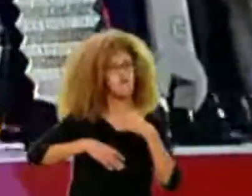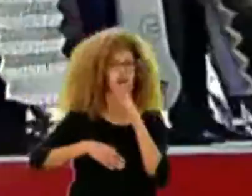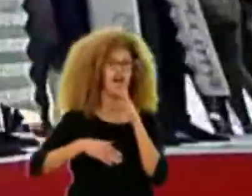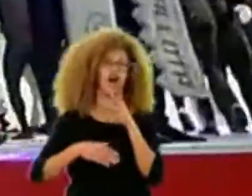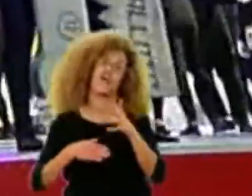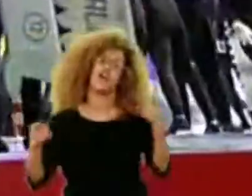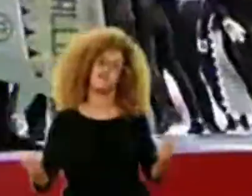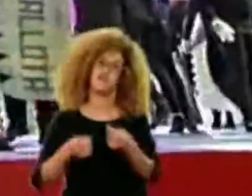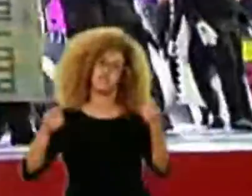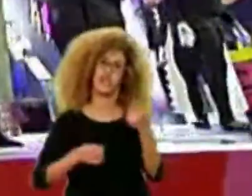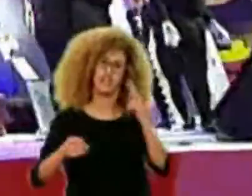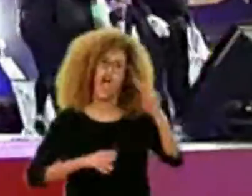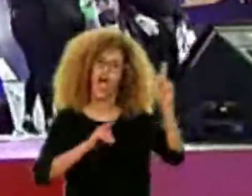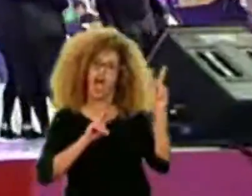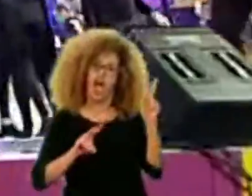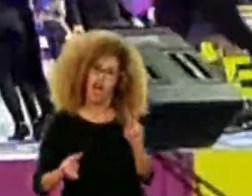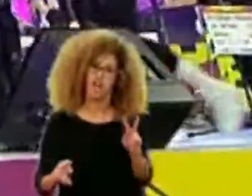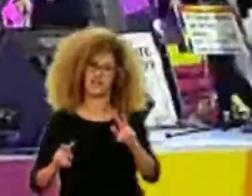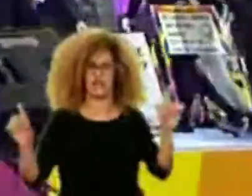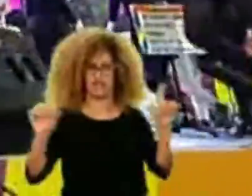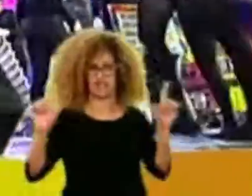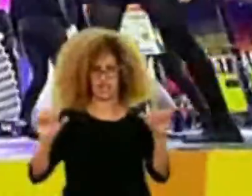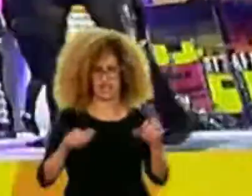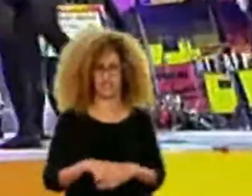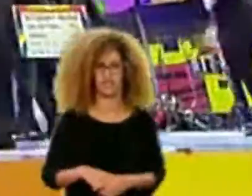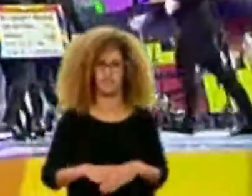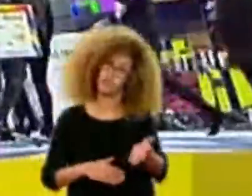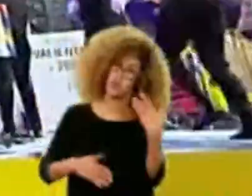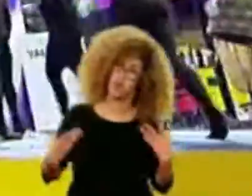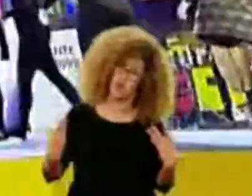paseo comercial que siempre nos deja la tele. ¿Nos vamos juntitos? Venga, de la mano, vamos.